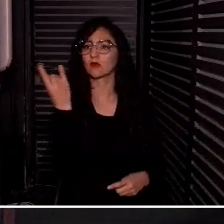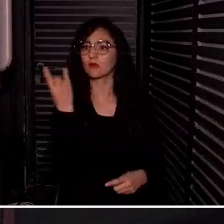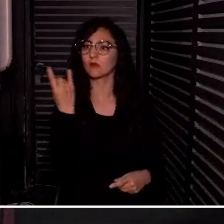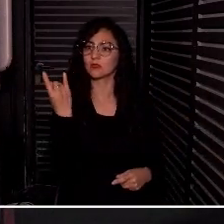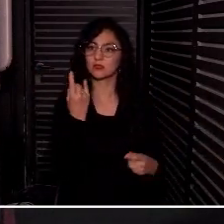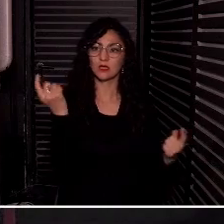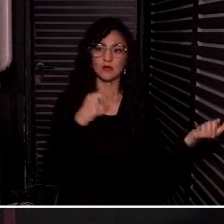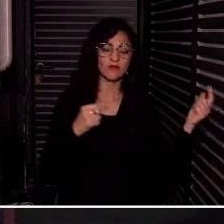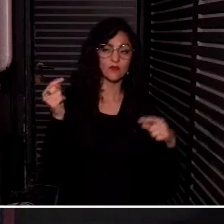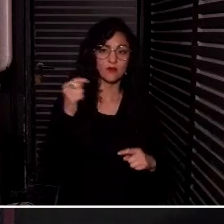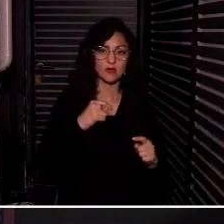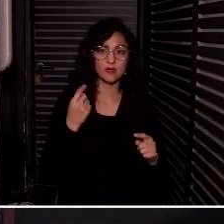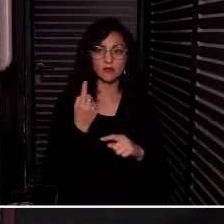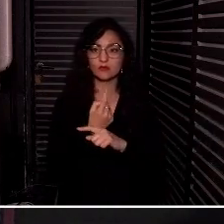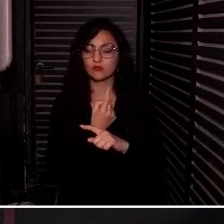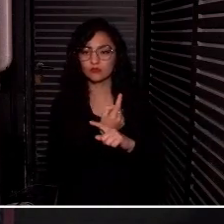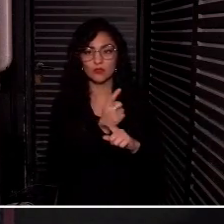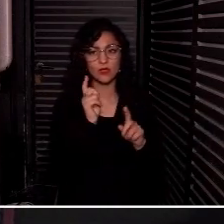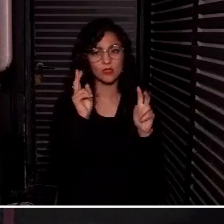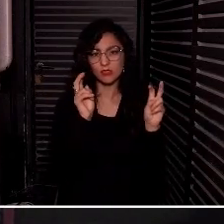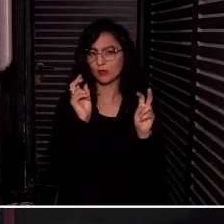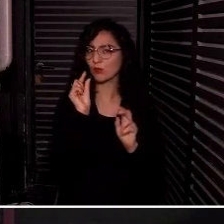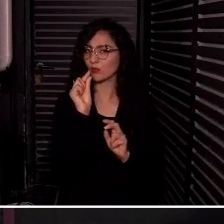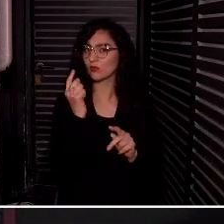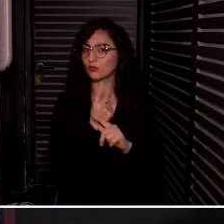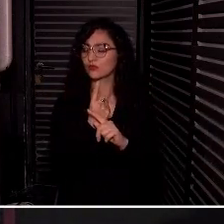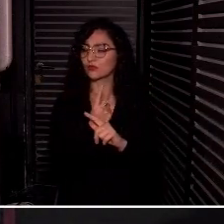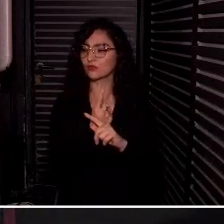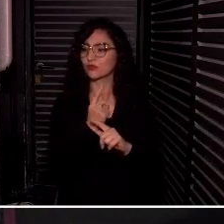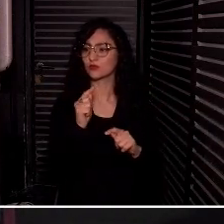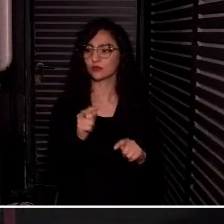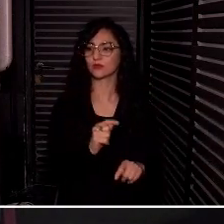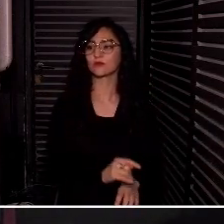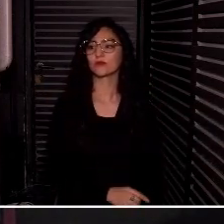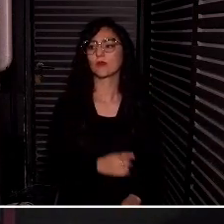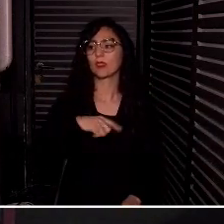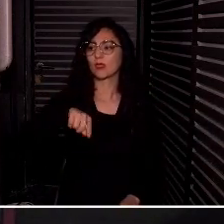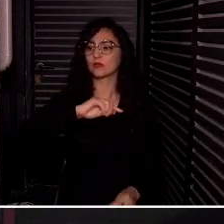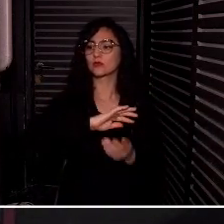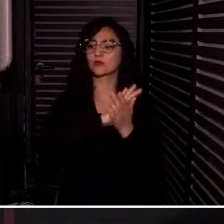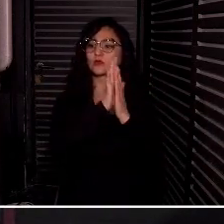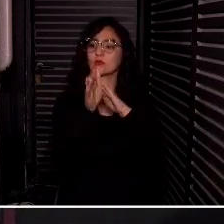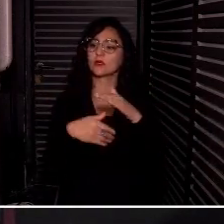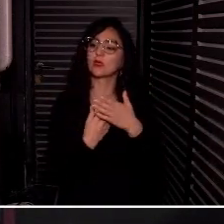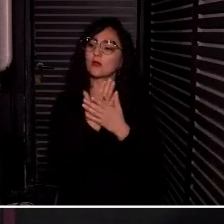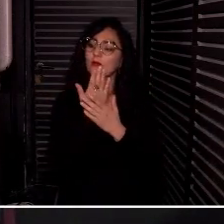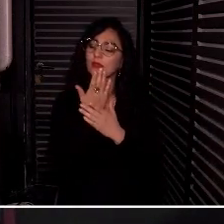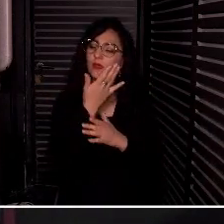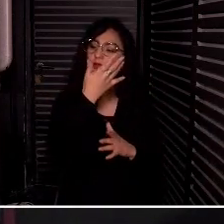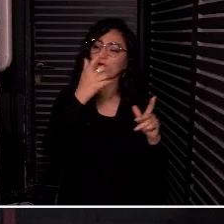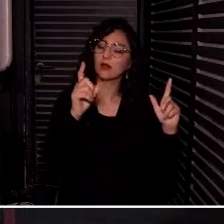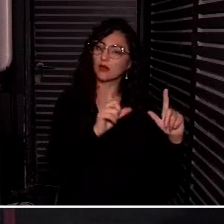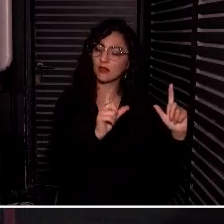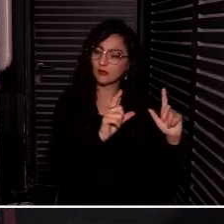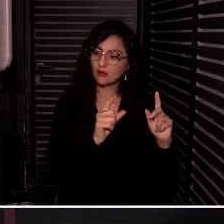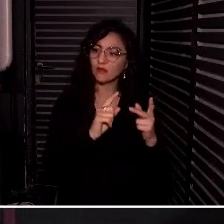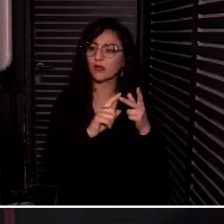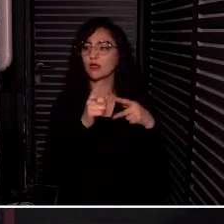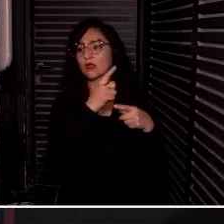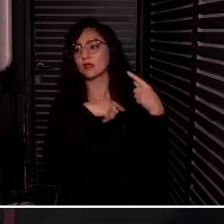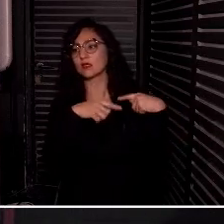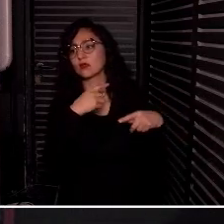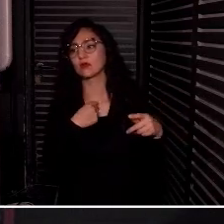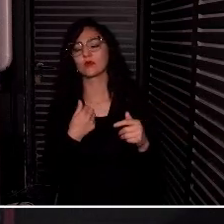temas que yo creo que son super poco discutidos en nuestro país hemos tenido durante toda la mañana que sido la televisión historia